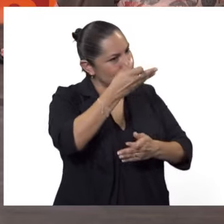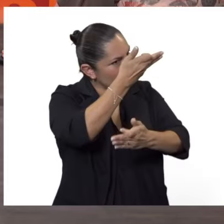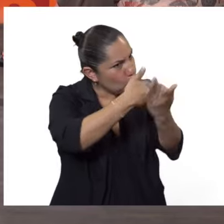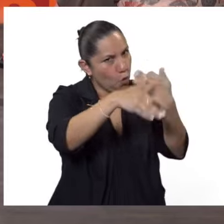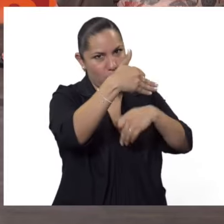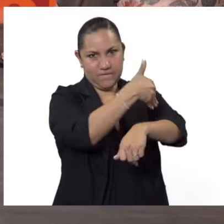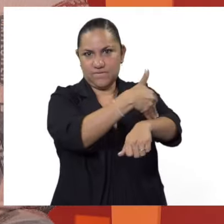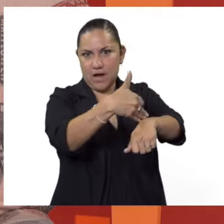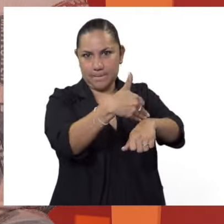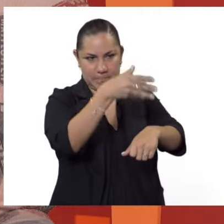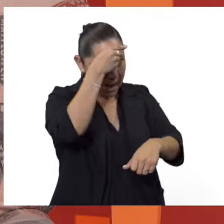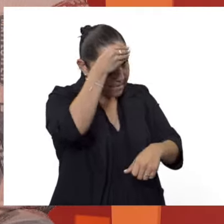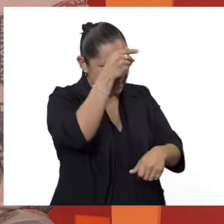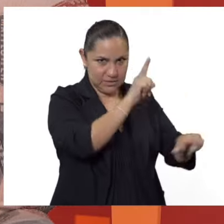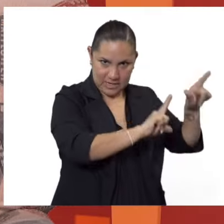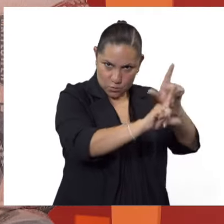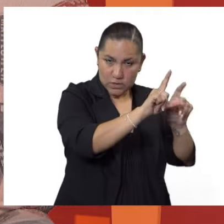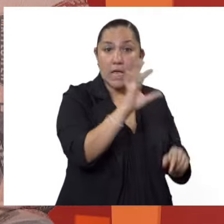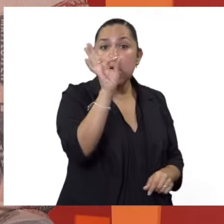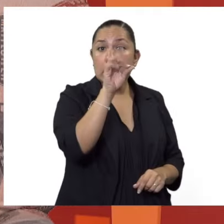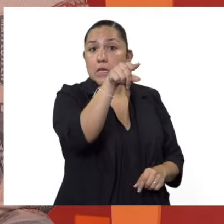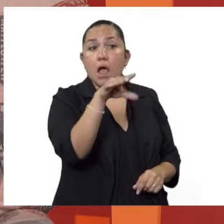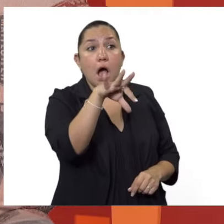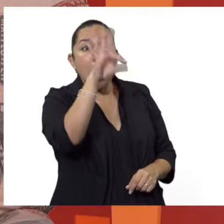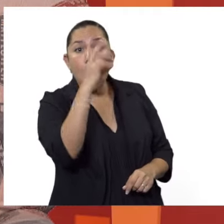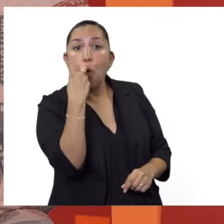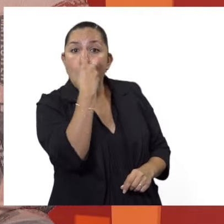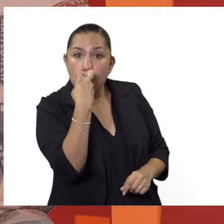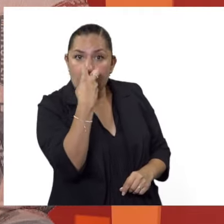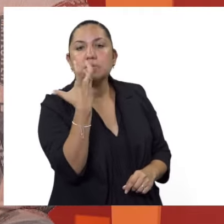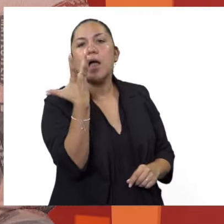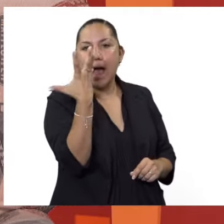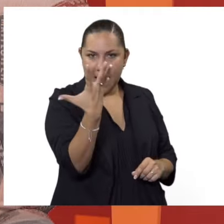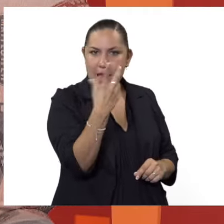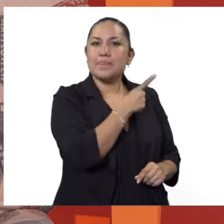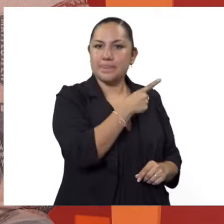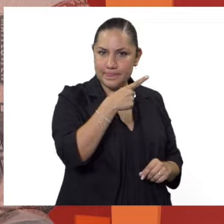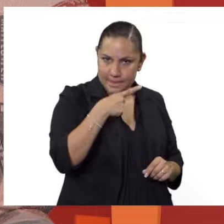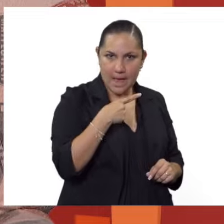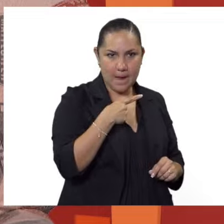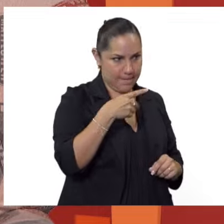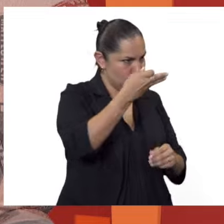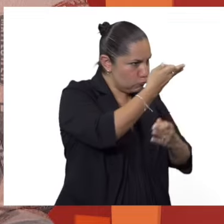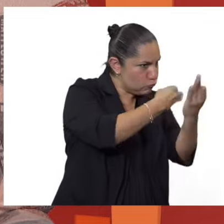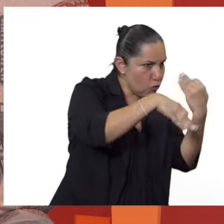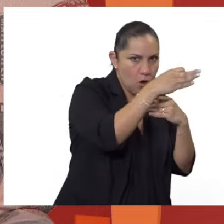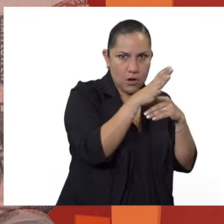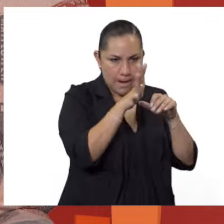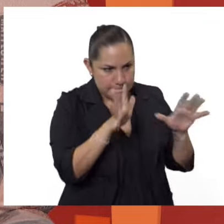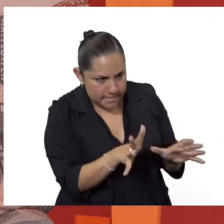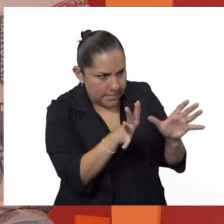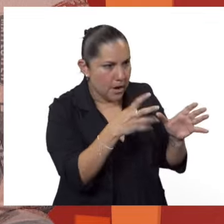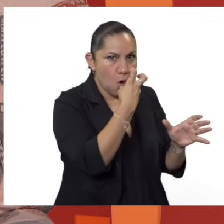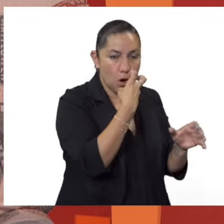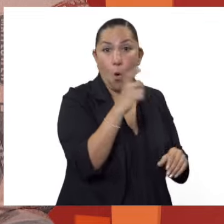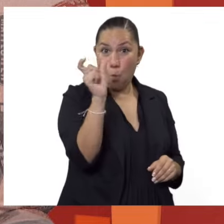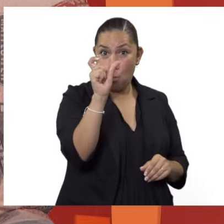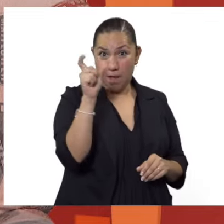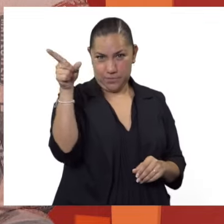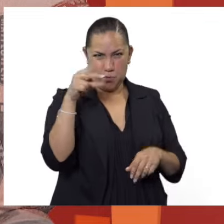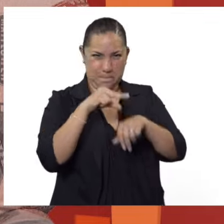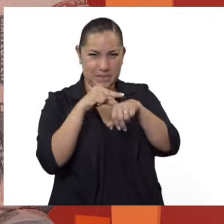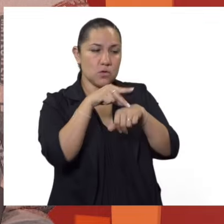familia se tiene que involucrar si vamos a la oralización Hay que hablarle como un niño oyente cuando es el diagnóstico le dicen a los papás su hijo